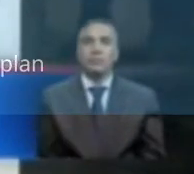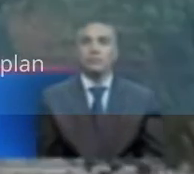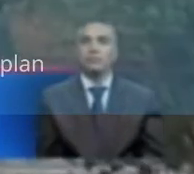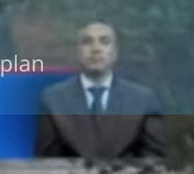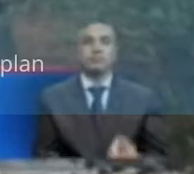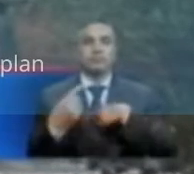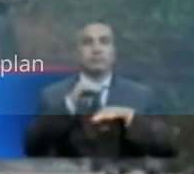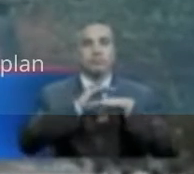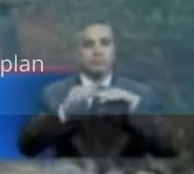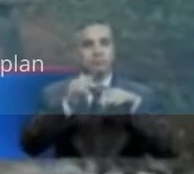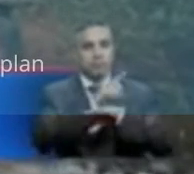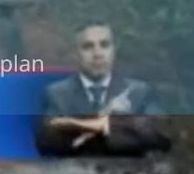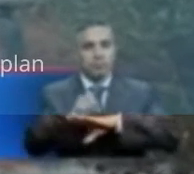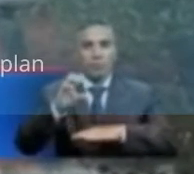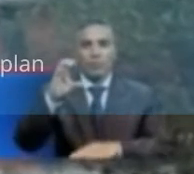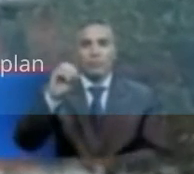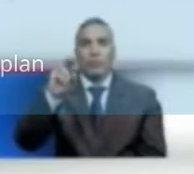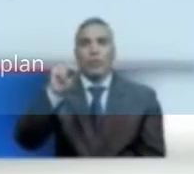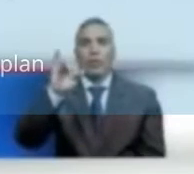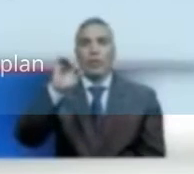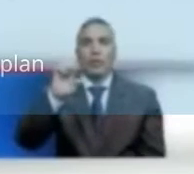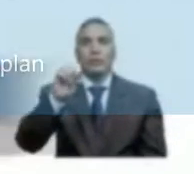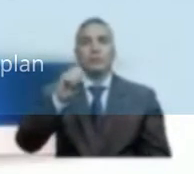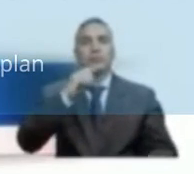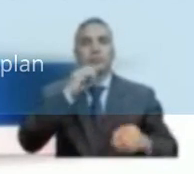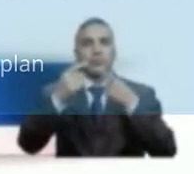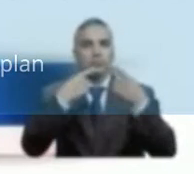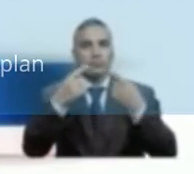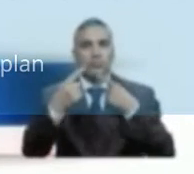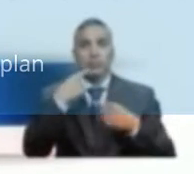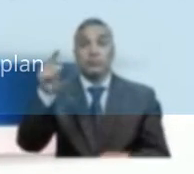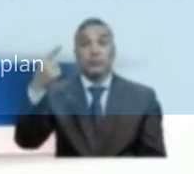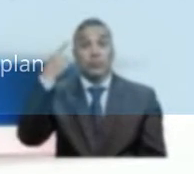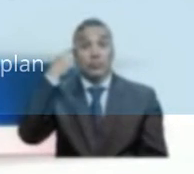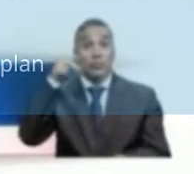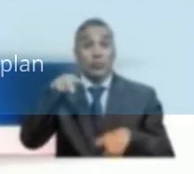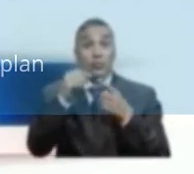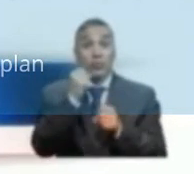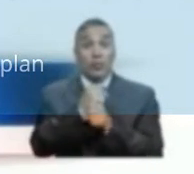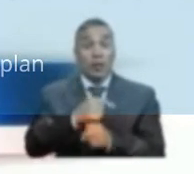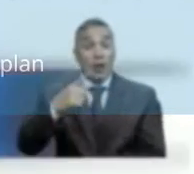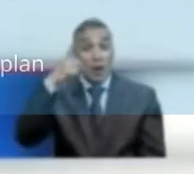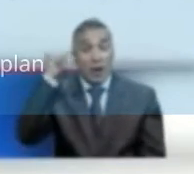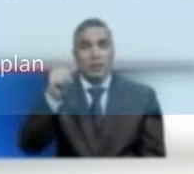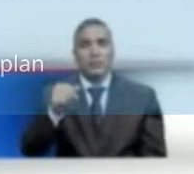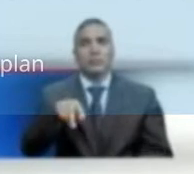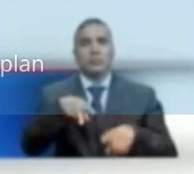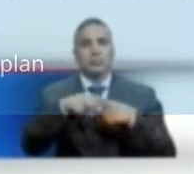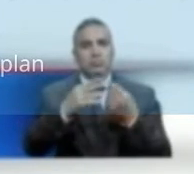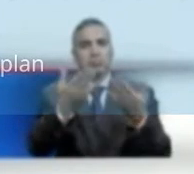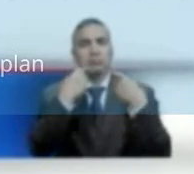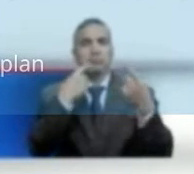bien vuelve a invitar a los dirigentes de la CONAIE a dialogar. El gobierno desde el día 1, el gobierno del presidente Guillermo Lasso, ha estado abierto al